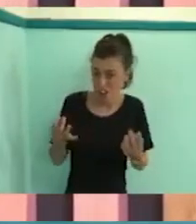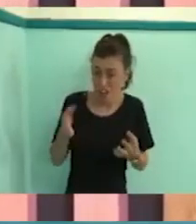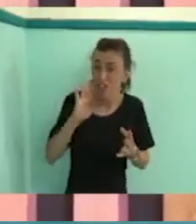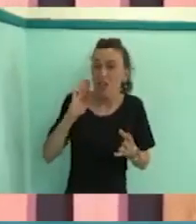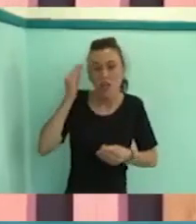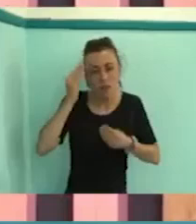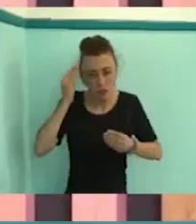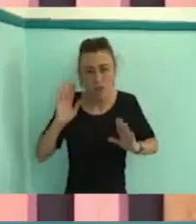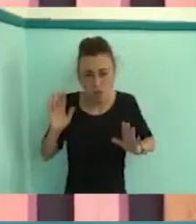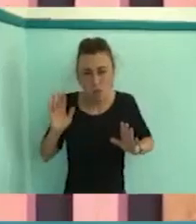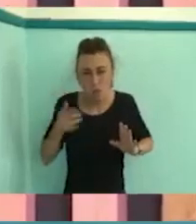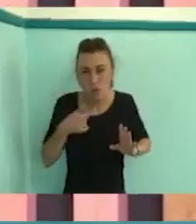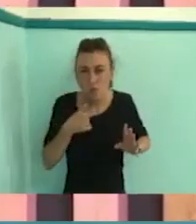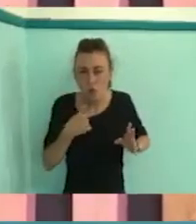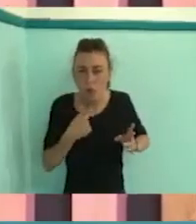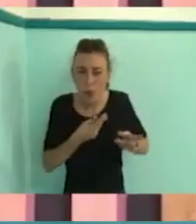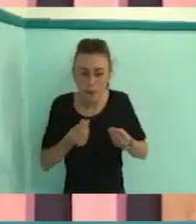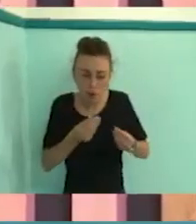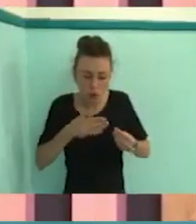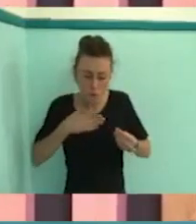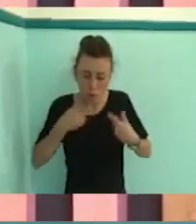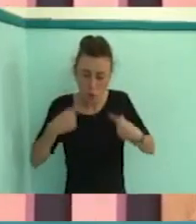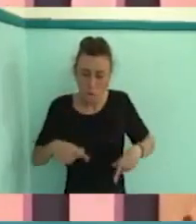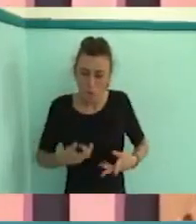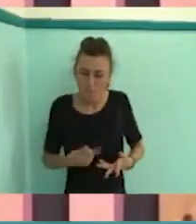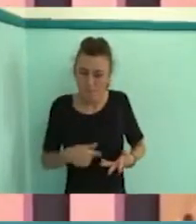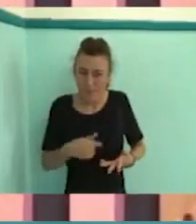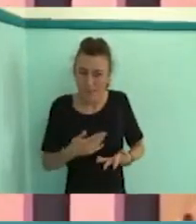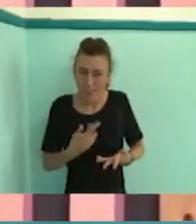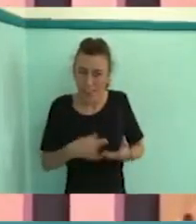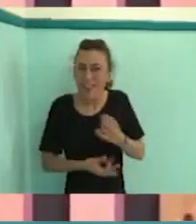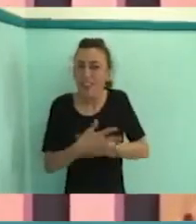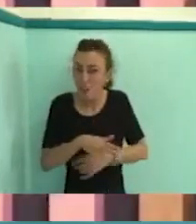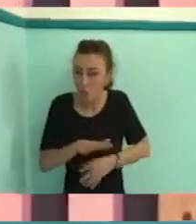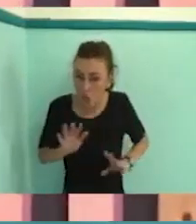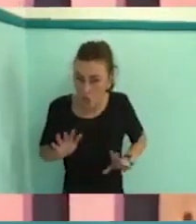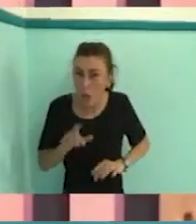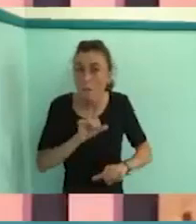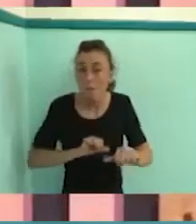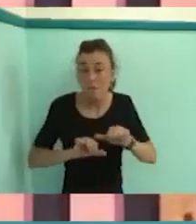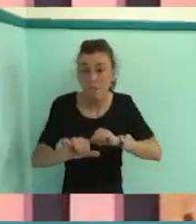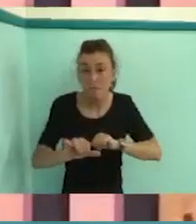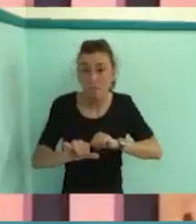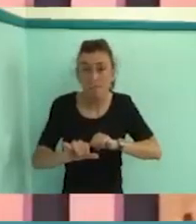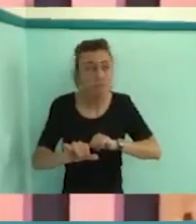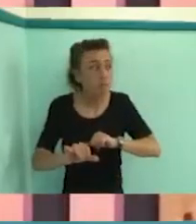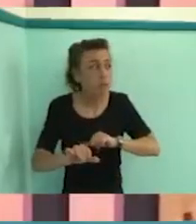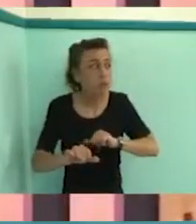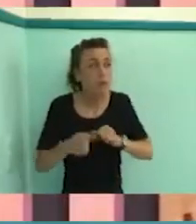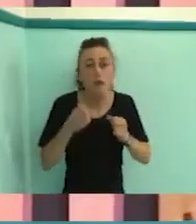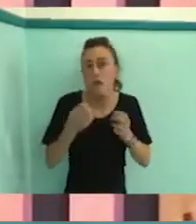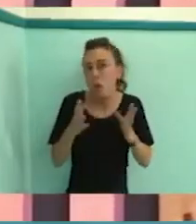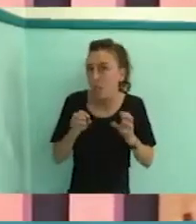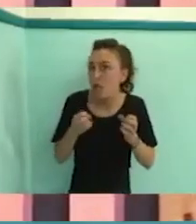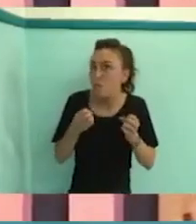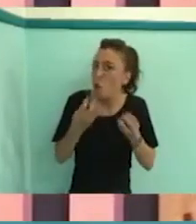dónde viene lo que yo percibo de mi cuerpo y a partir de aquí cuando empecemos con ese dedito acusador de Bueno pero es que la salud es que hay que